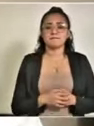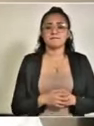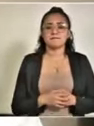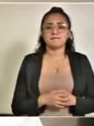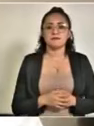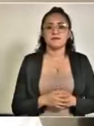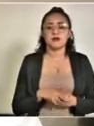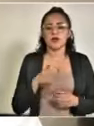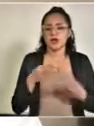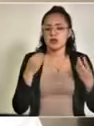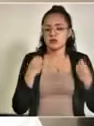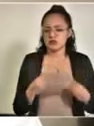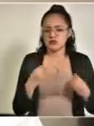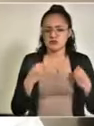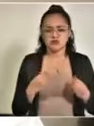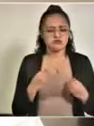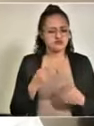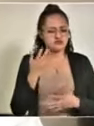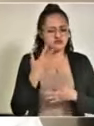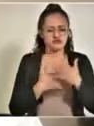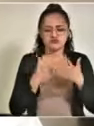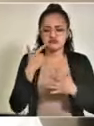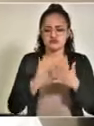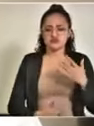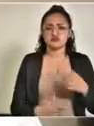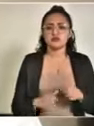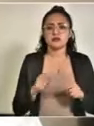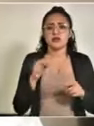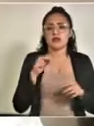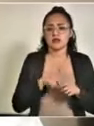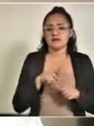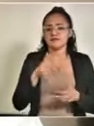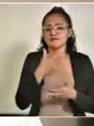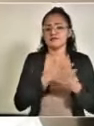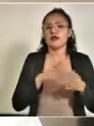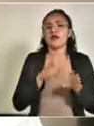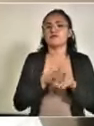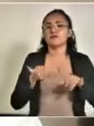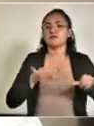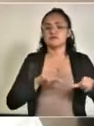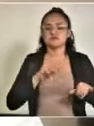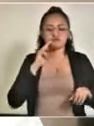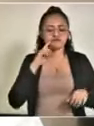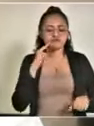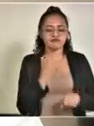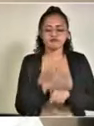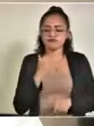Es de los muchos delincuentes que estaban en el Atlas delincuencial